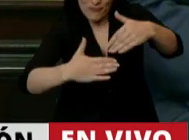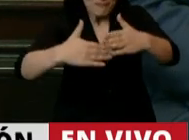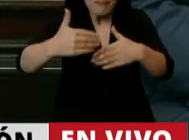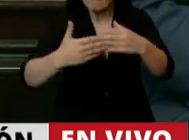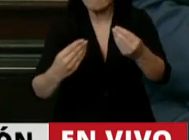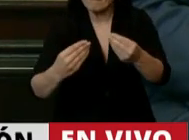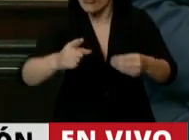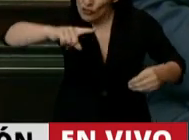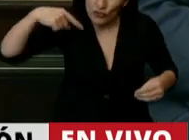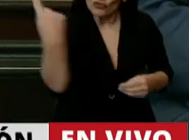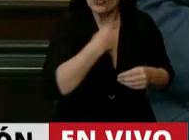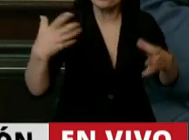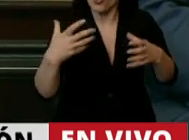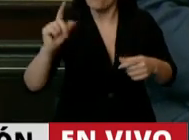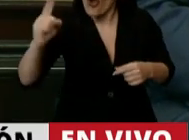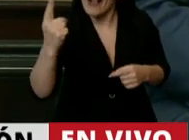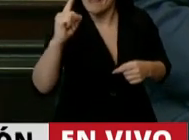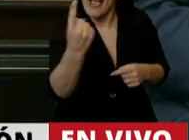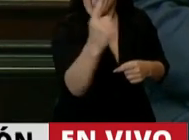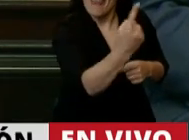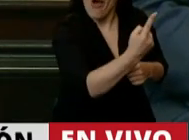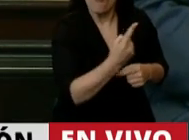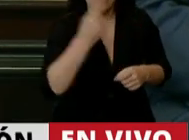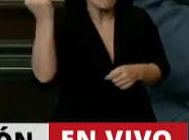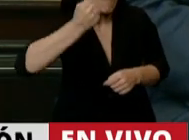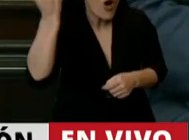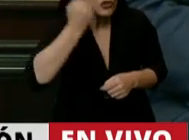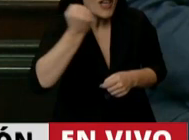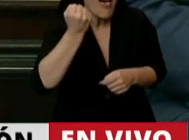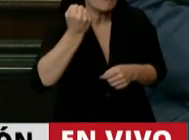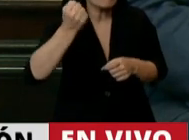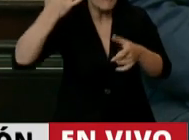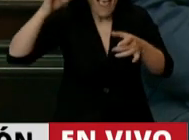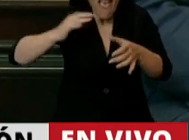uno de nosotros somos importantes y tenemos un rol histórico que cumplir.